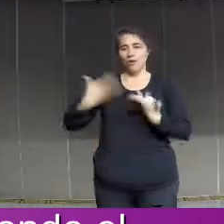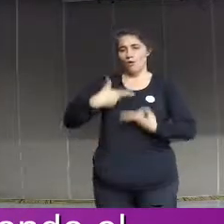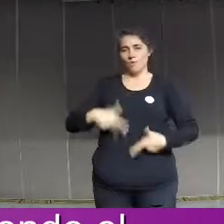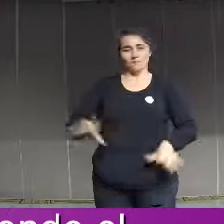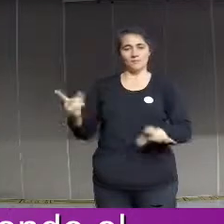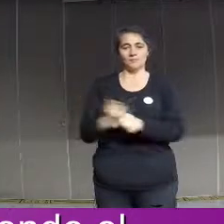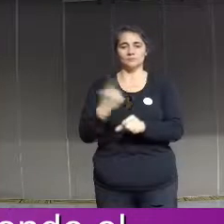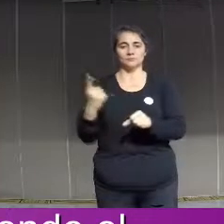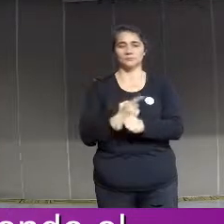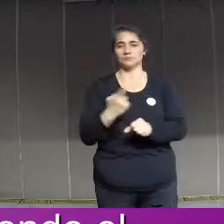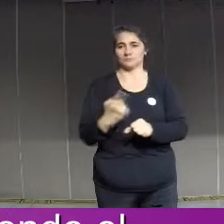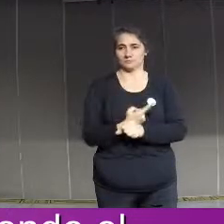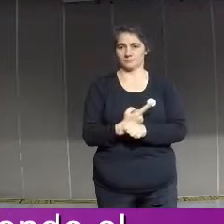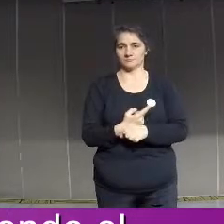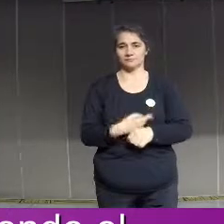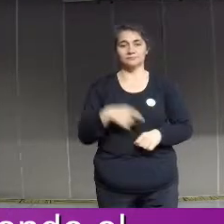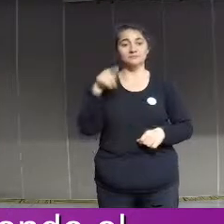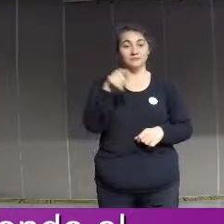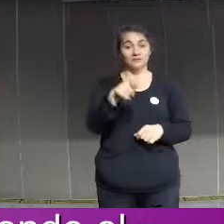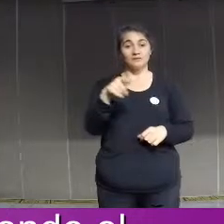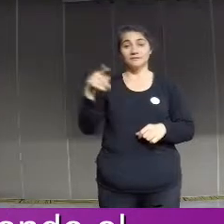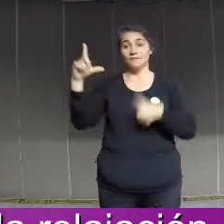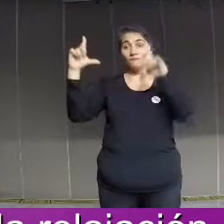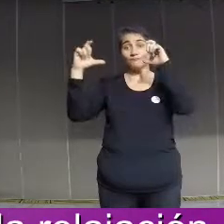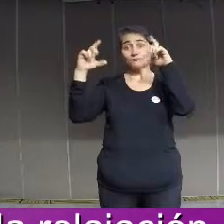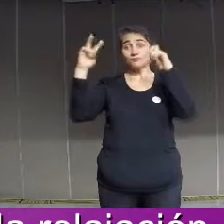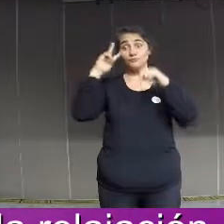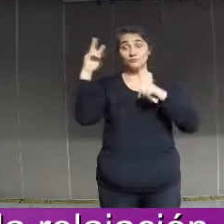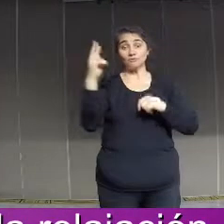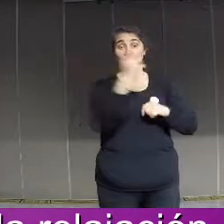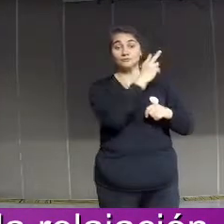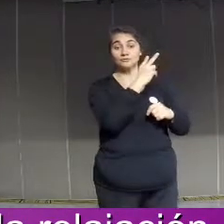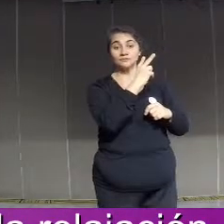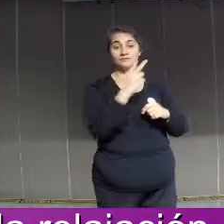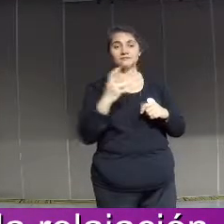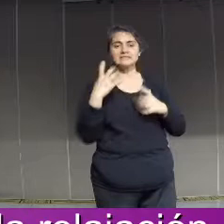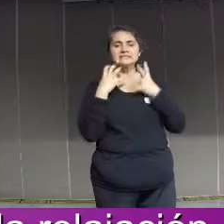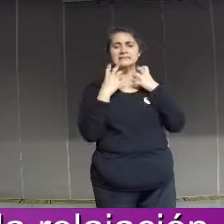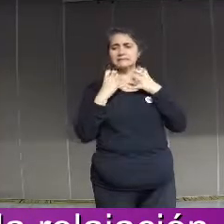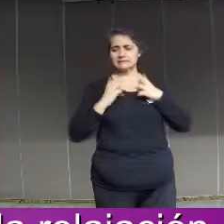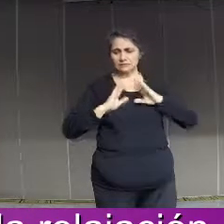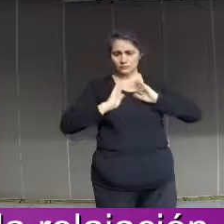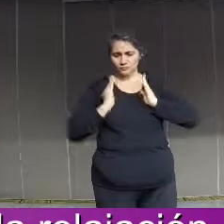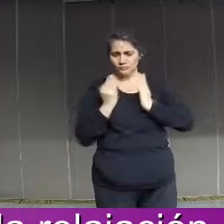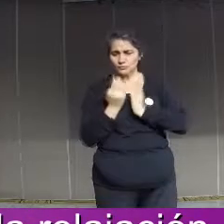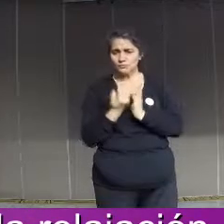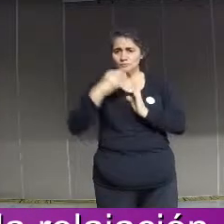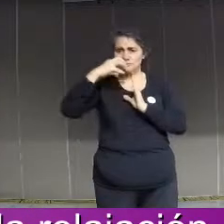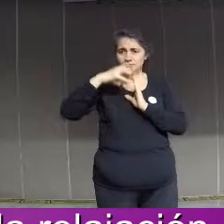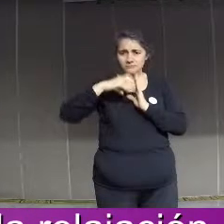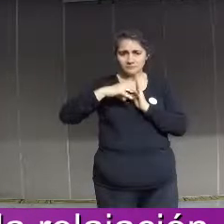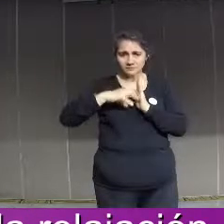La caída prematura del alimento, la acumulación de secreciones, ¿sí?, en el espacio valecular y